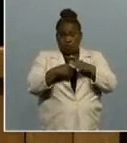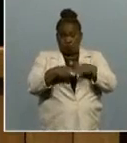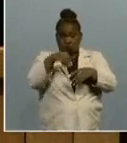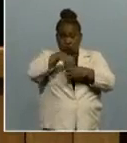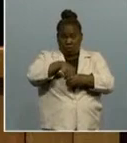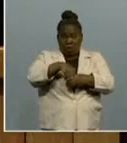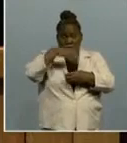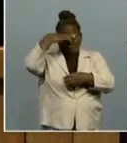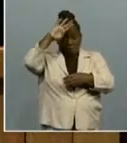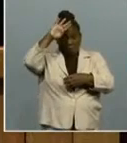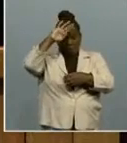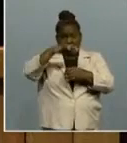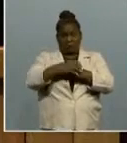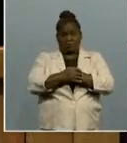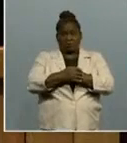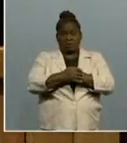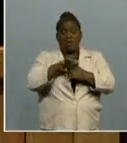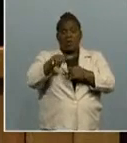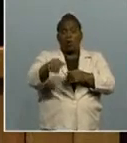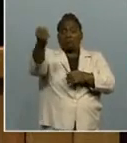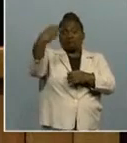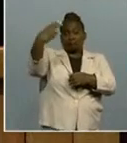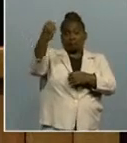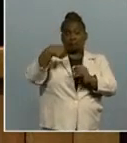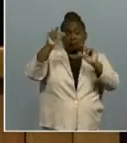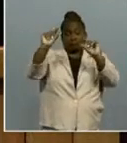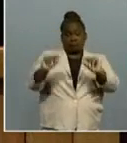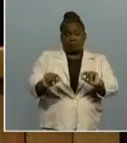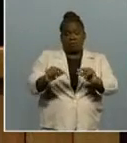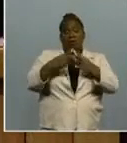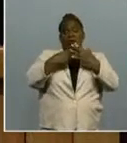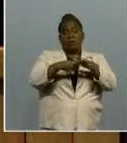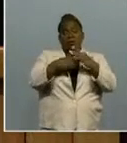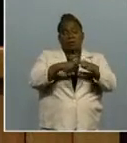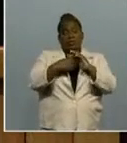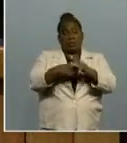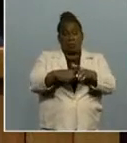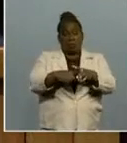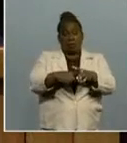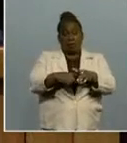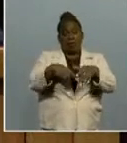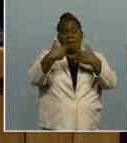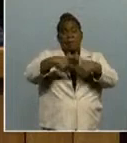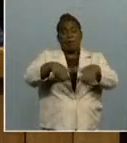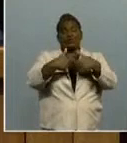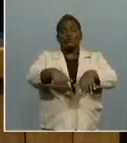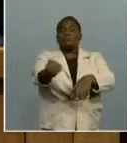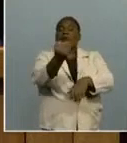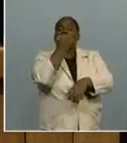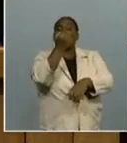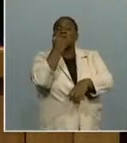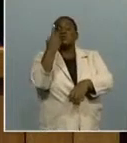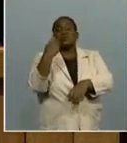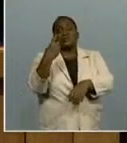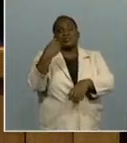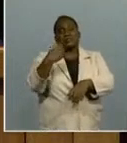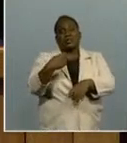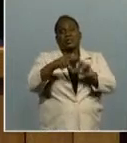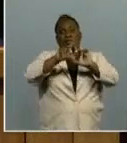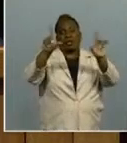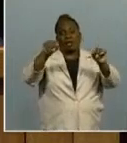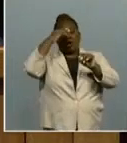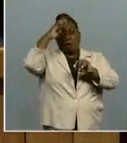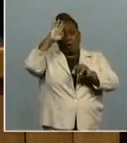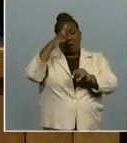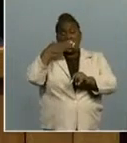con la menor dependencia externa posible resolver el desafío de producir los alimentos que necesitamos el